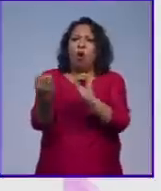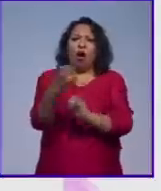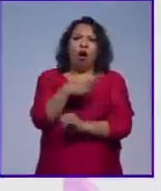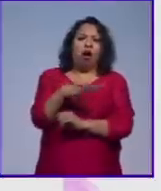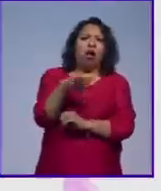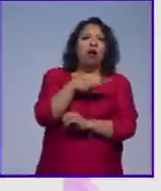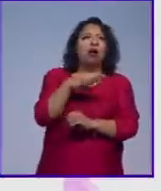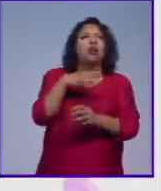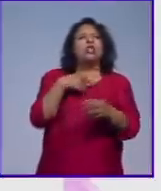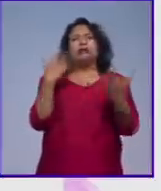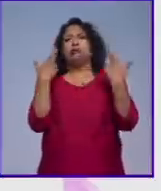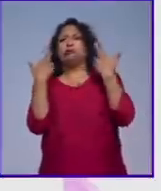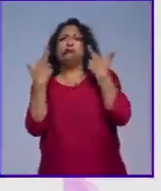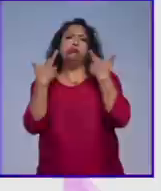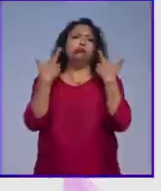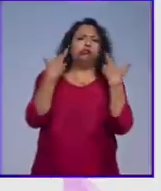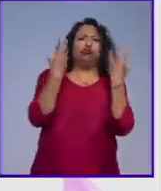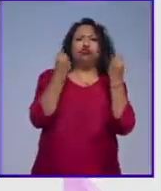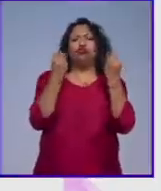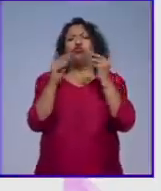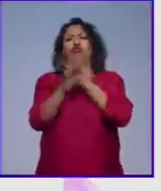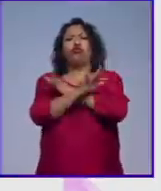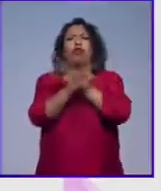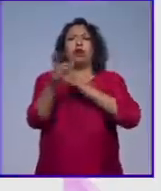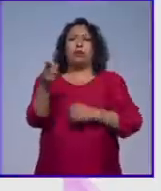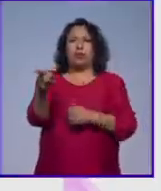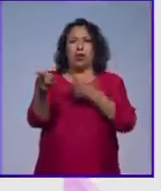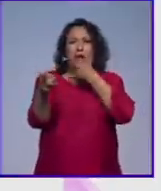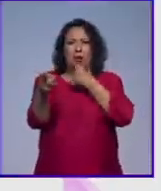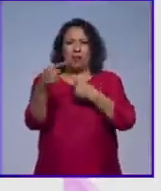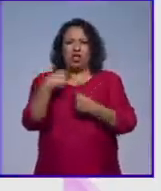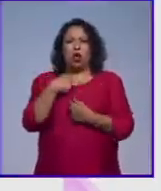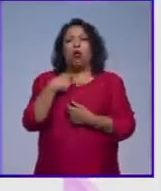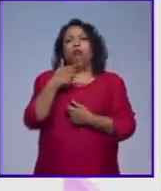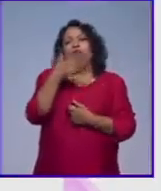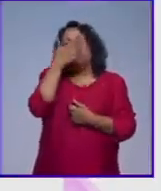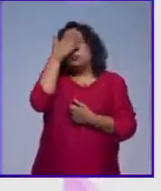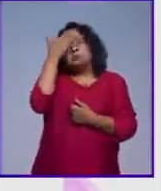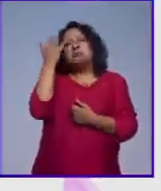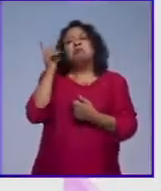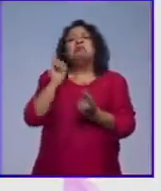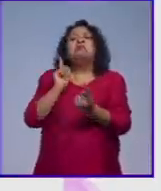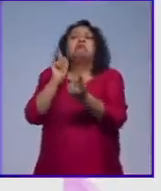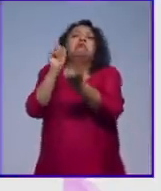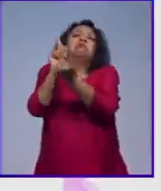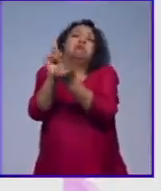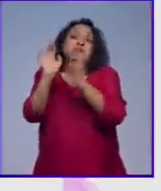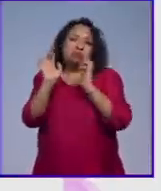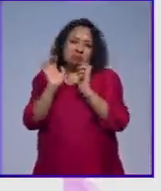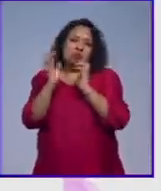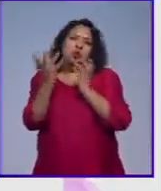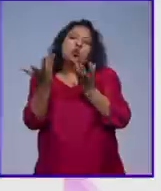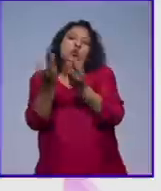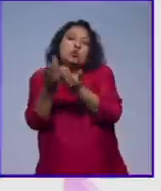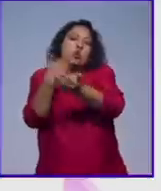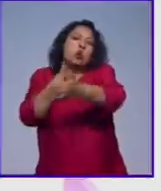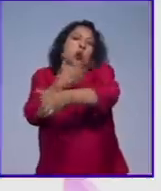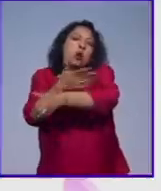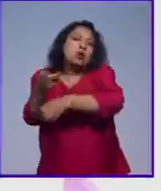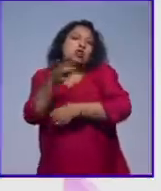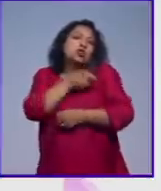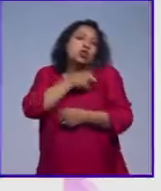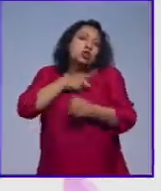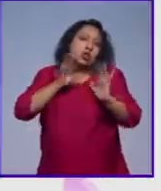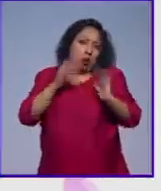lo demás era ruido, y este hombre, y yo pues ingenuamente dije, voy a hacerle compañía a este señor que está